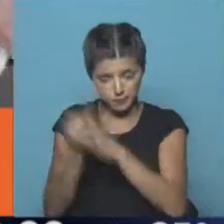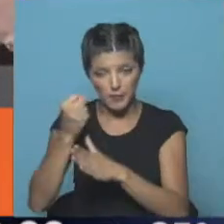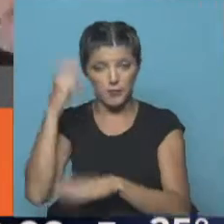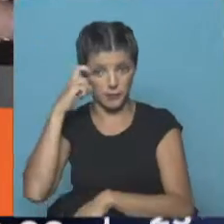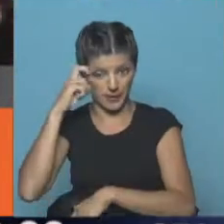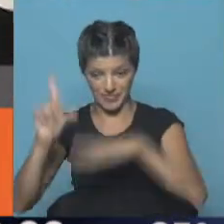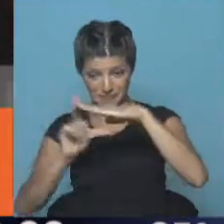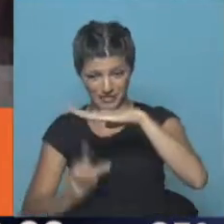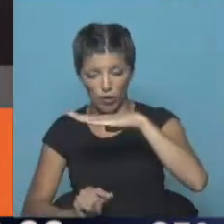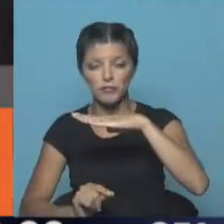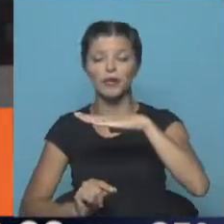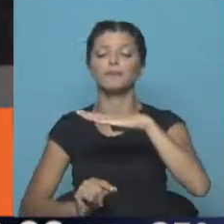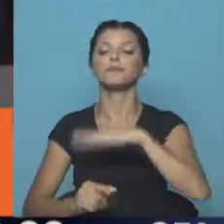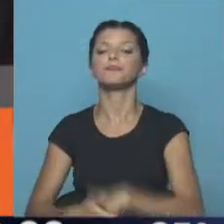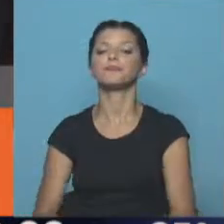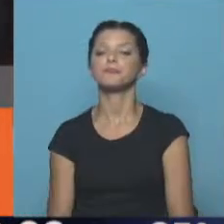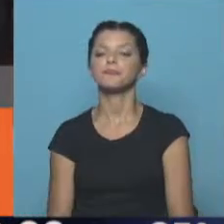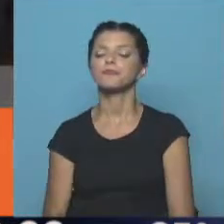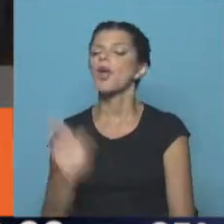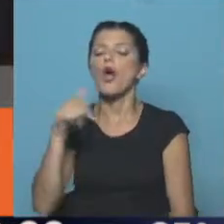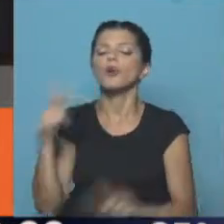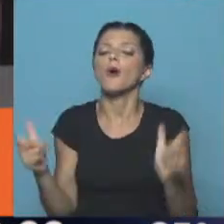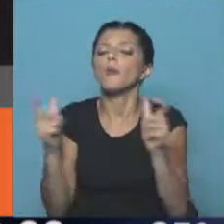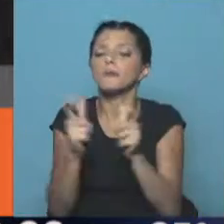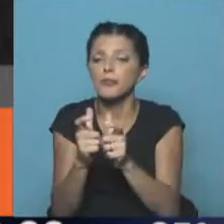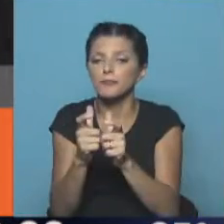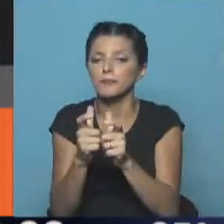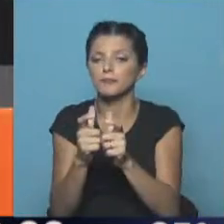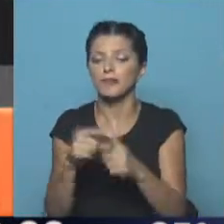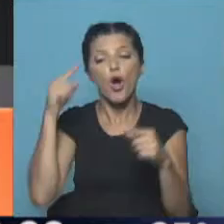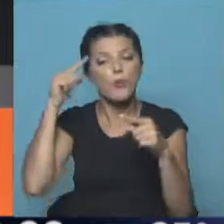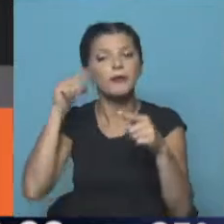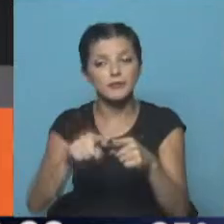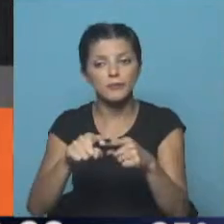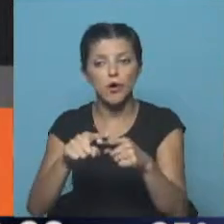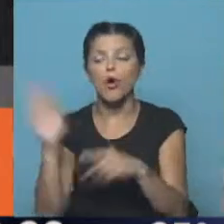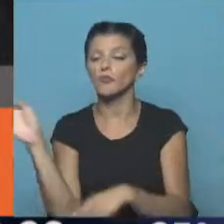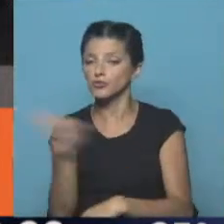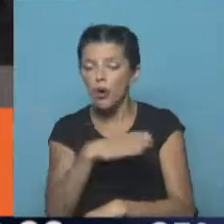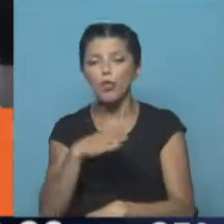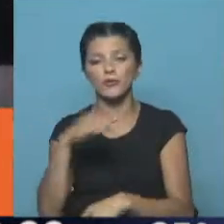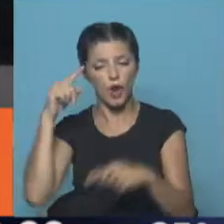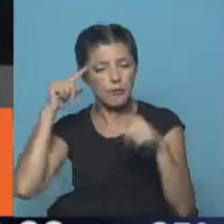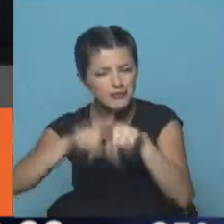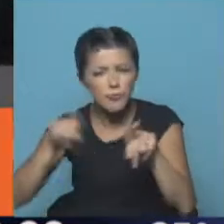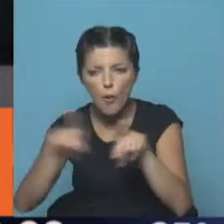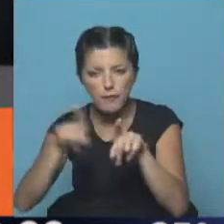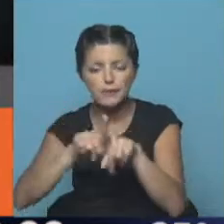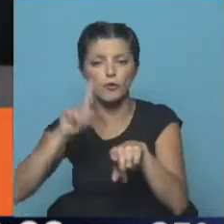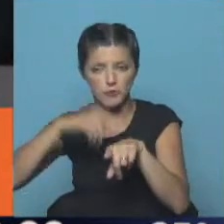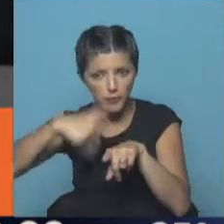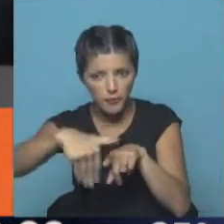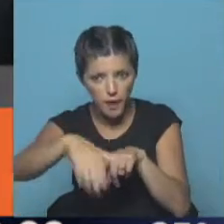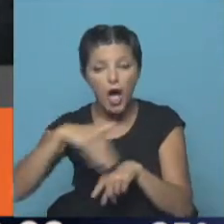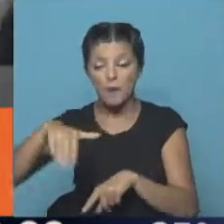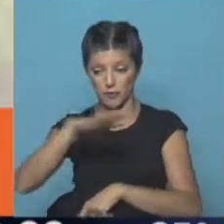la Patagonia, con la idea de construir una mirada común, una mirada de largo plazo para una de las regiones